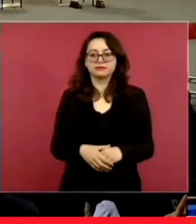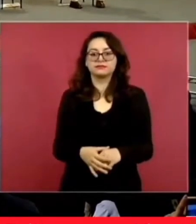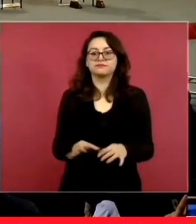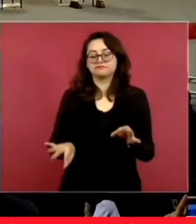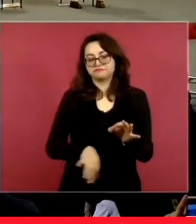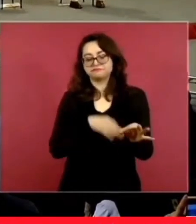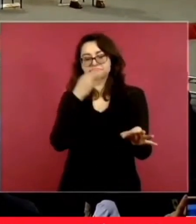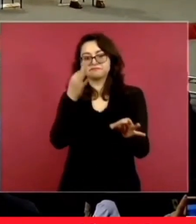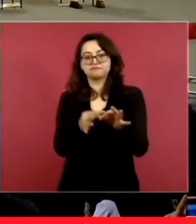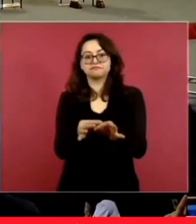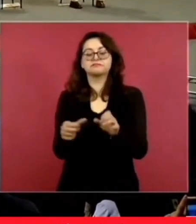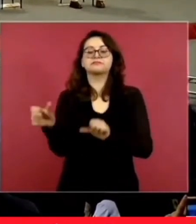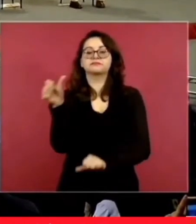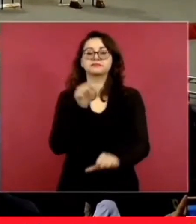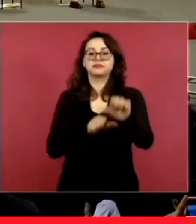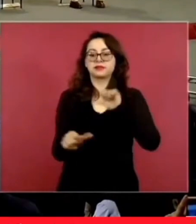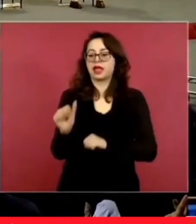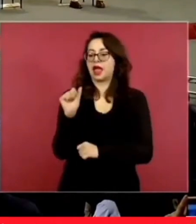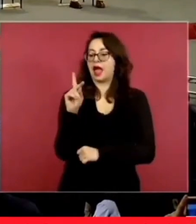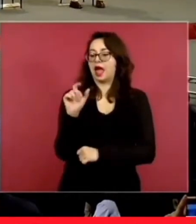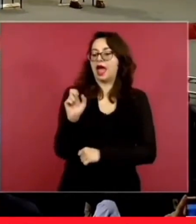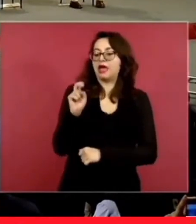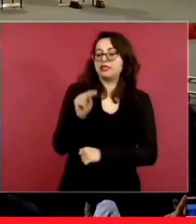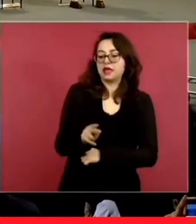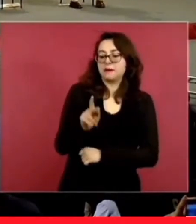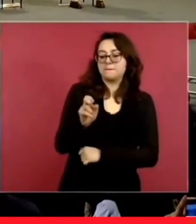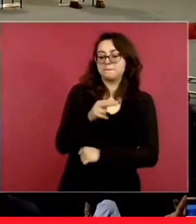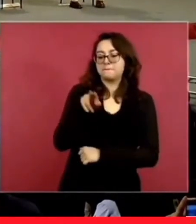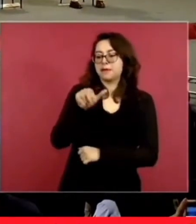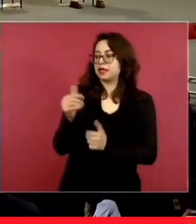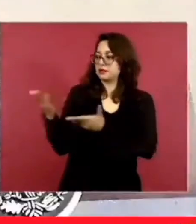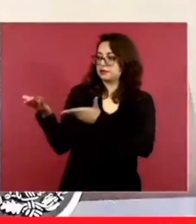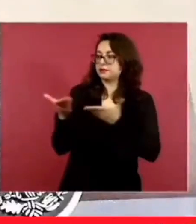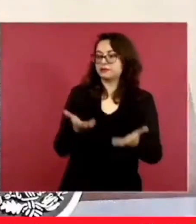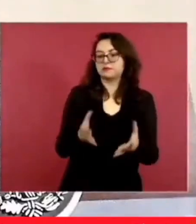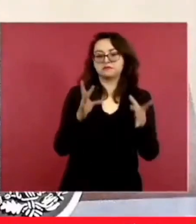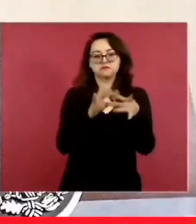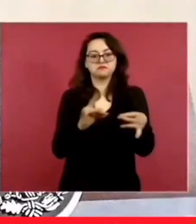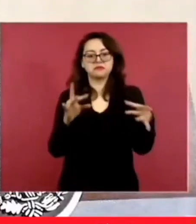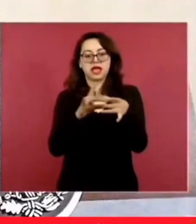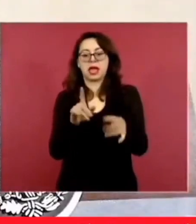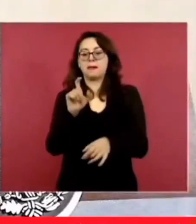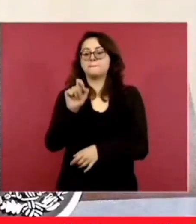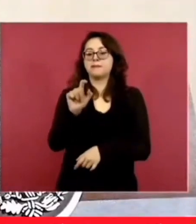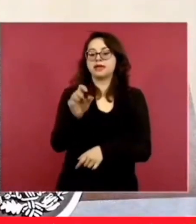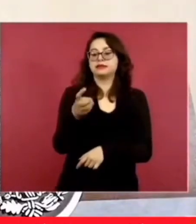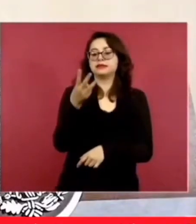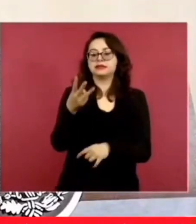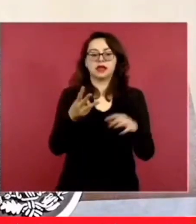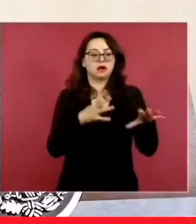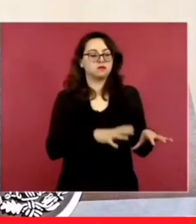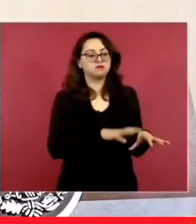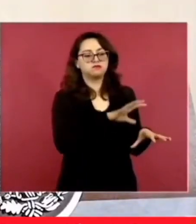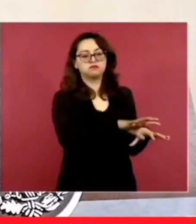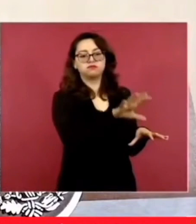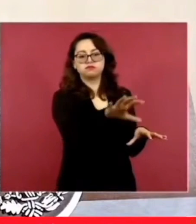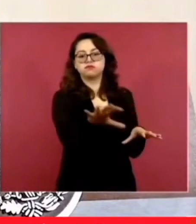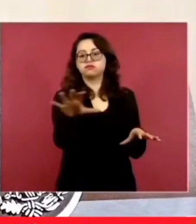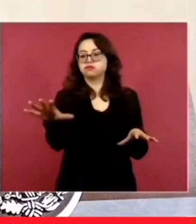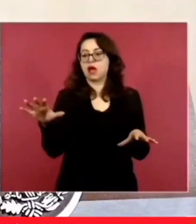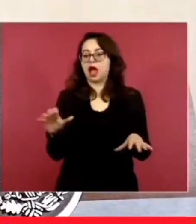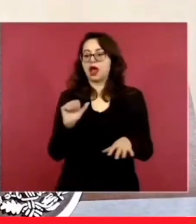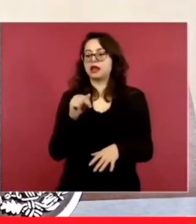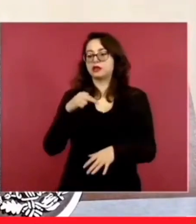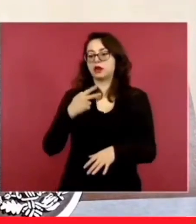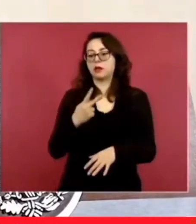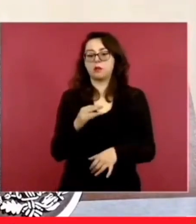Adán Peña, comisionado, para que él platique de las 23 áreas naturales protegidas que vienen y el planteamiento que estos